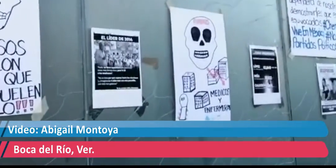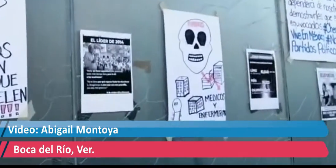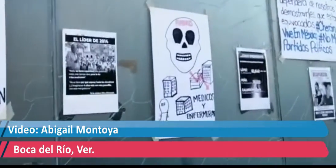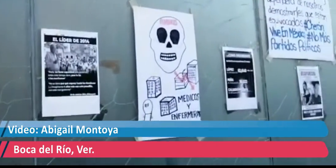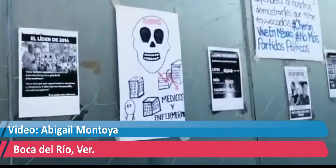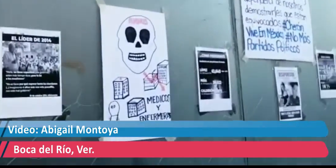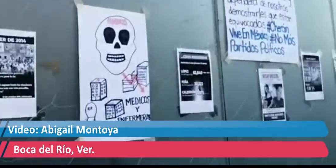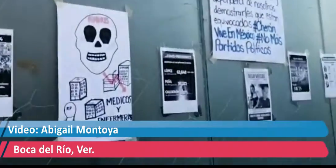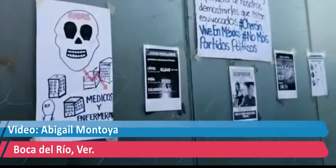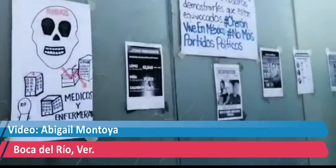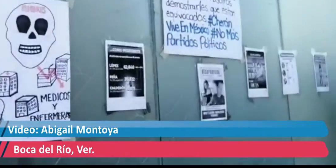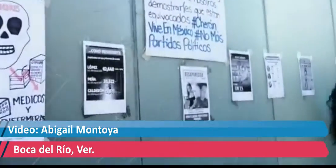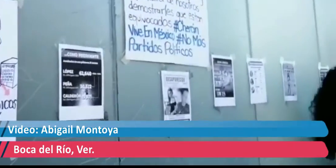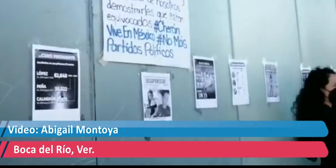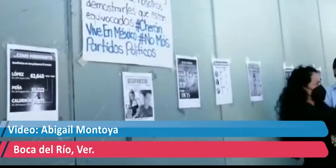se unan.